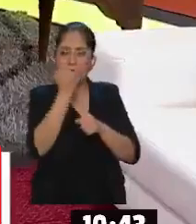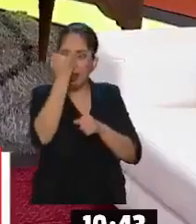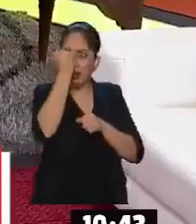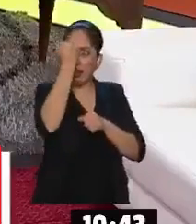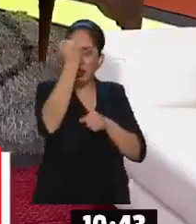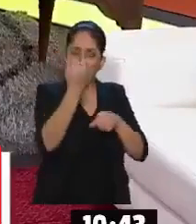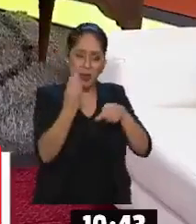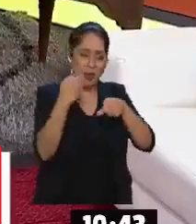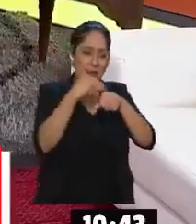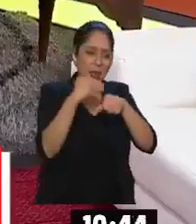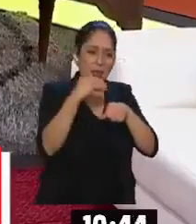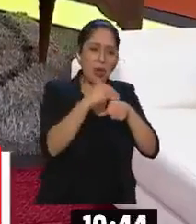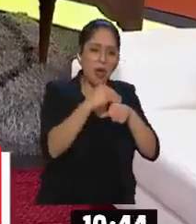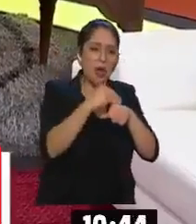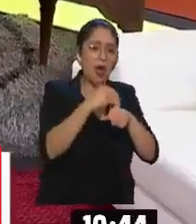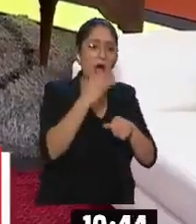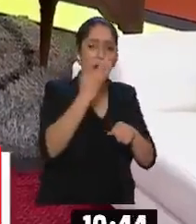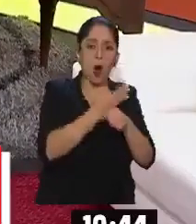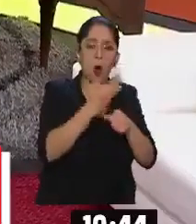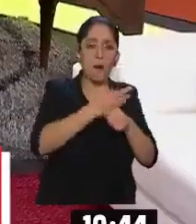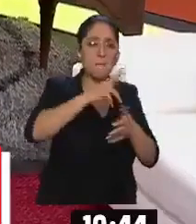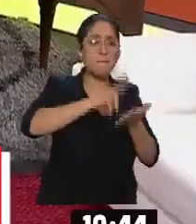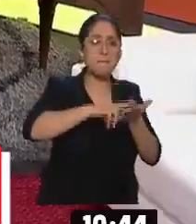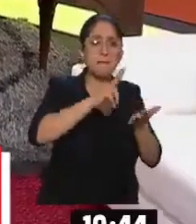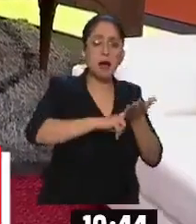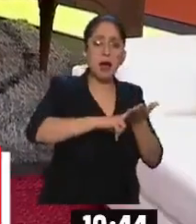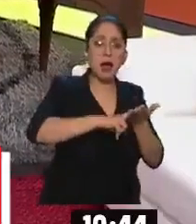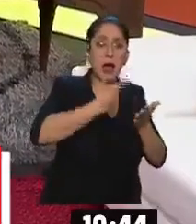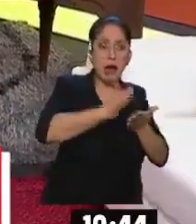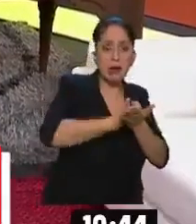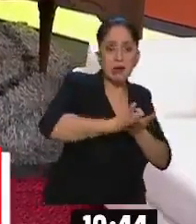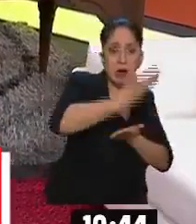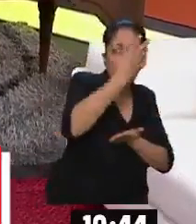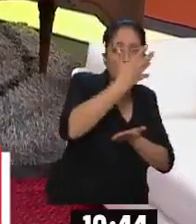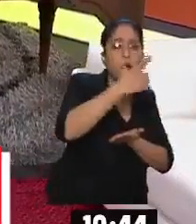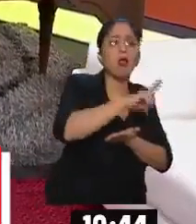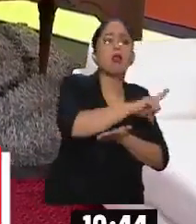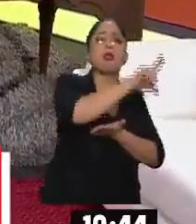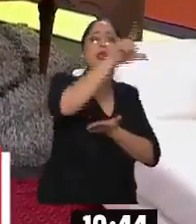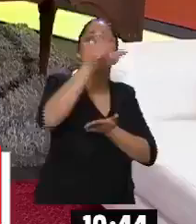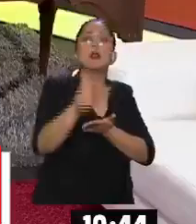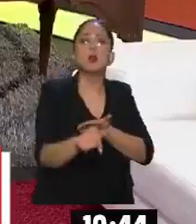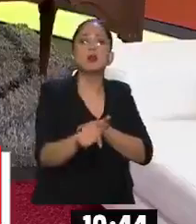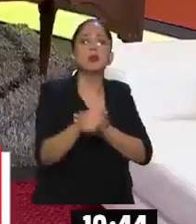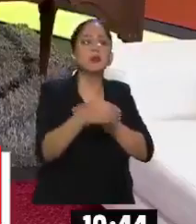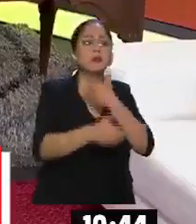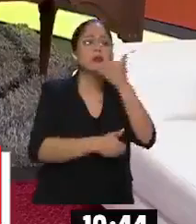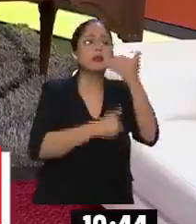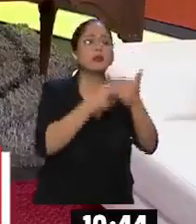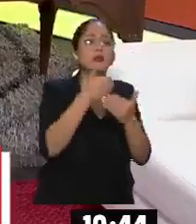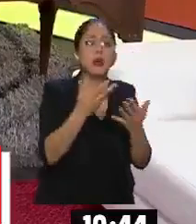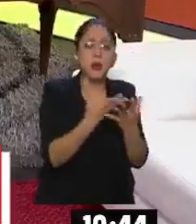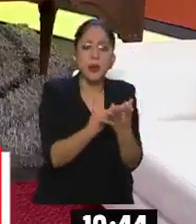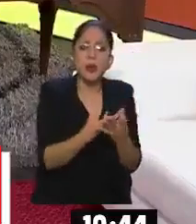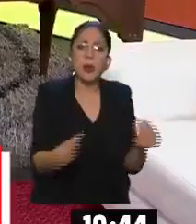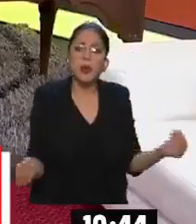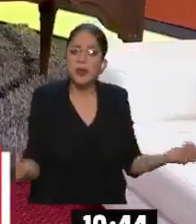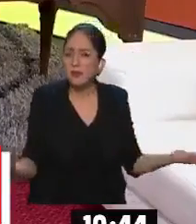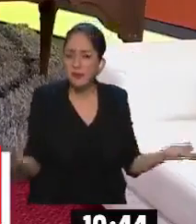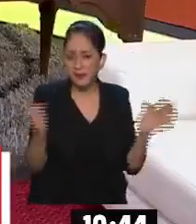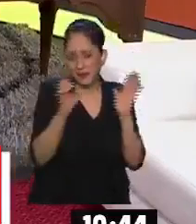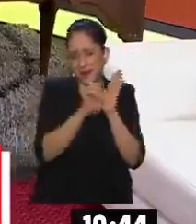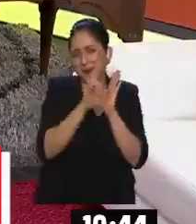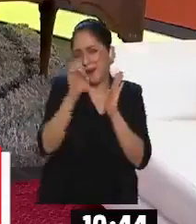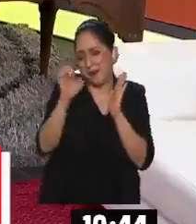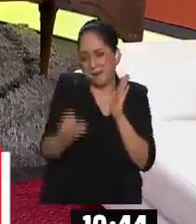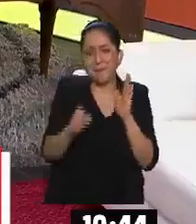dónde cambio mi criptomoneda? Exacto, ¿dónde cambio mi chip? Pero también la obra de arte. Uh-huh. O sea, que un corto se venda tan caro